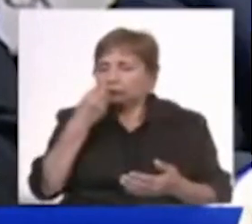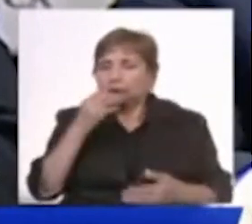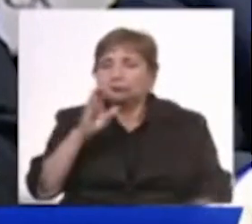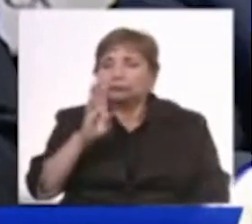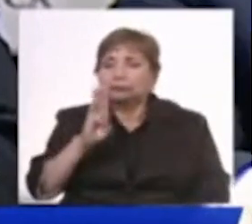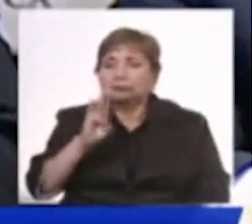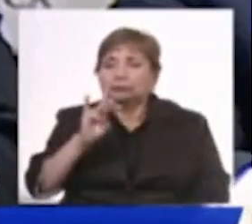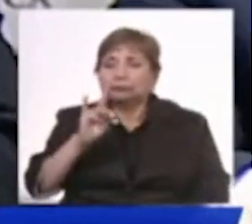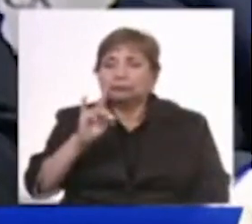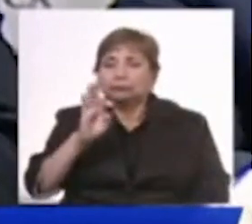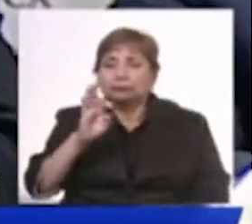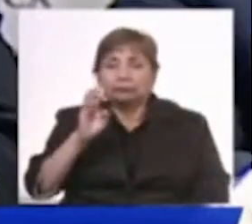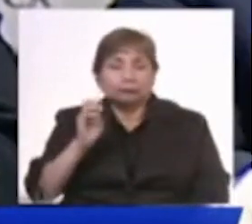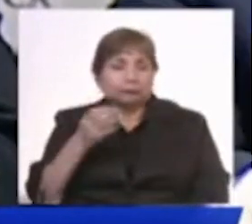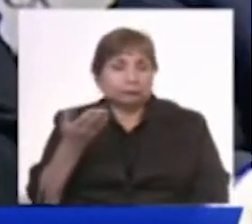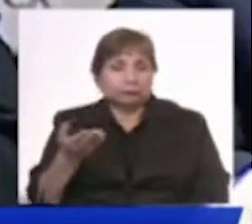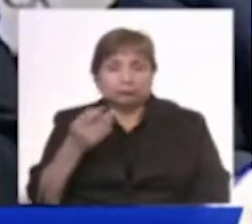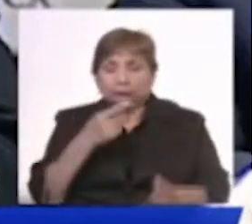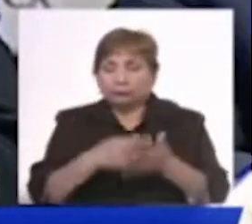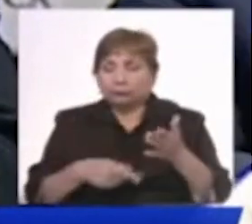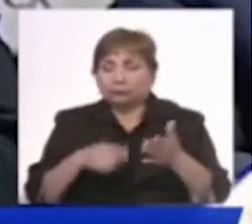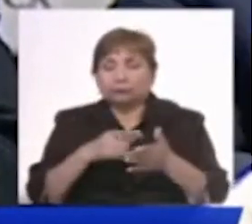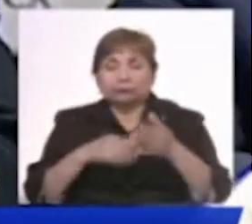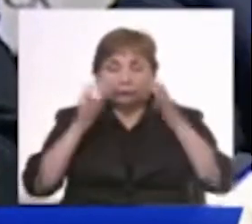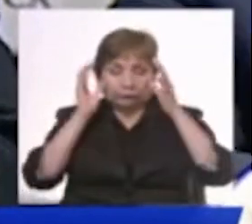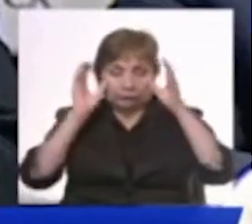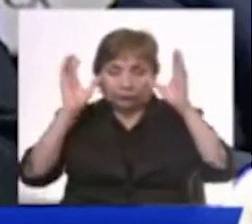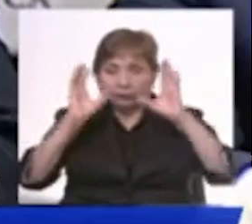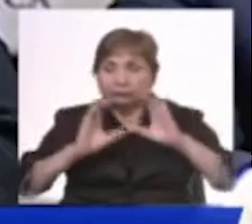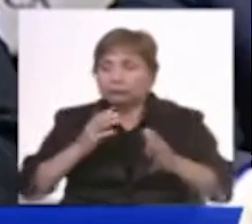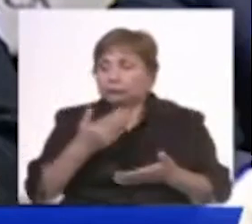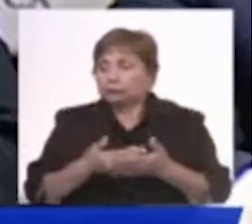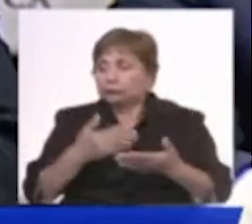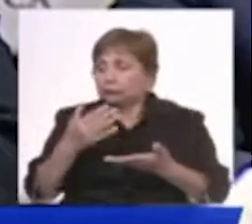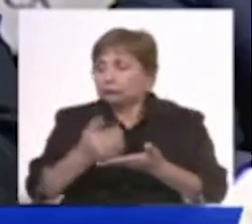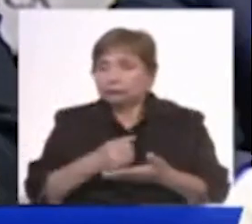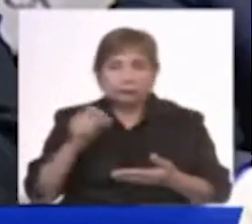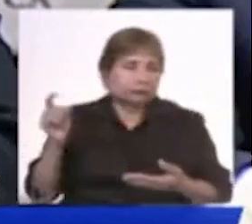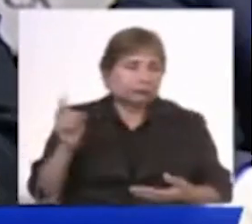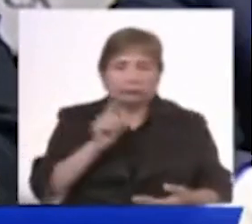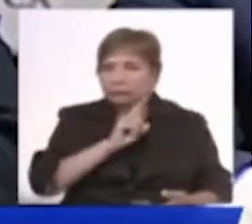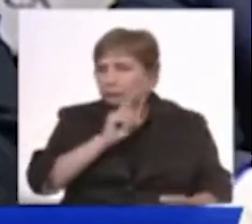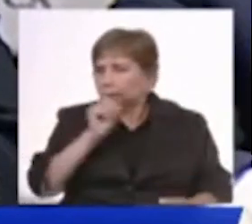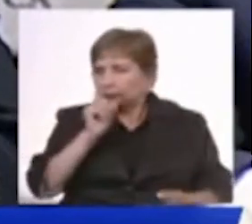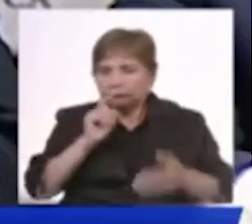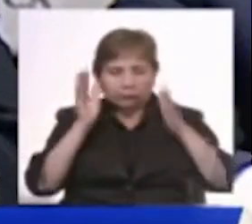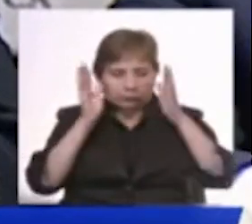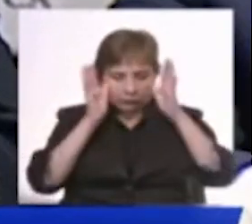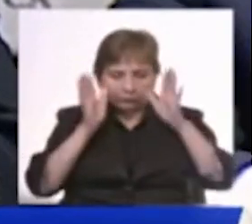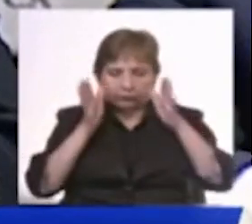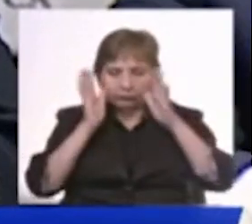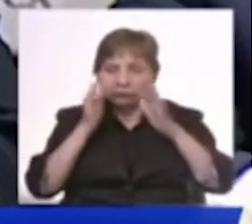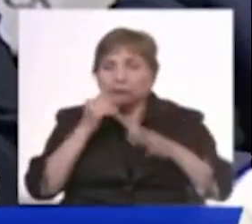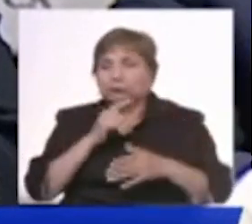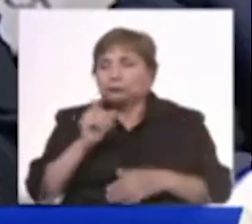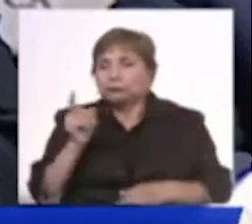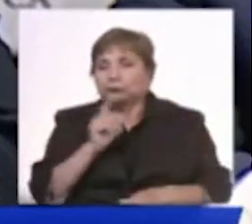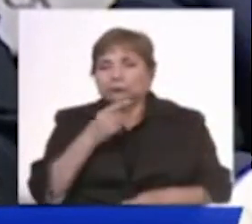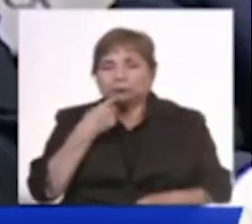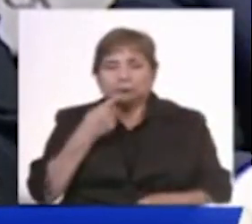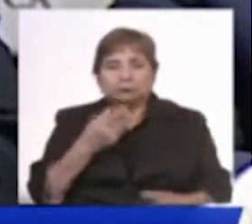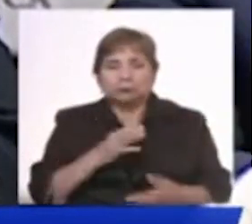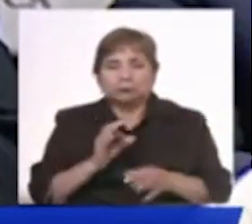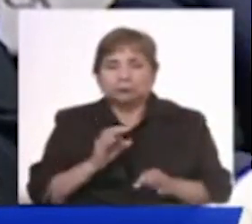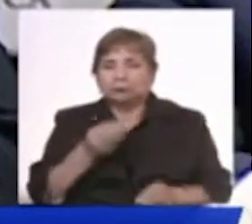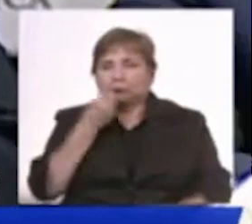buffet y por lo que se ha cancelado de acuerdo al consumo. No se ha atendido y no se,